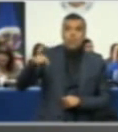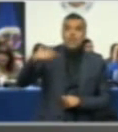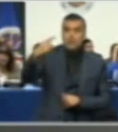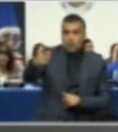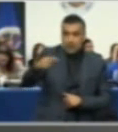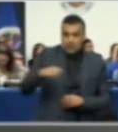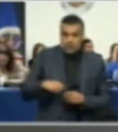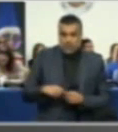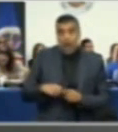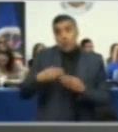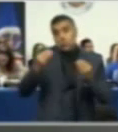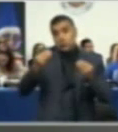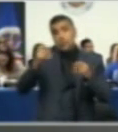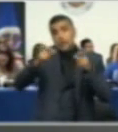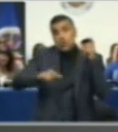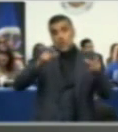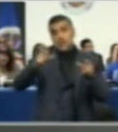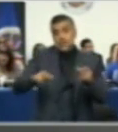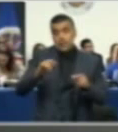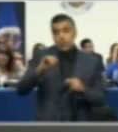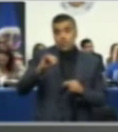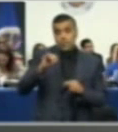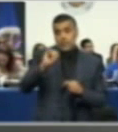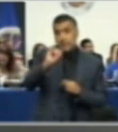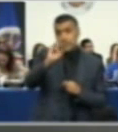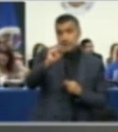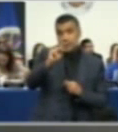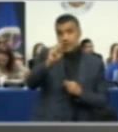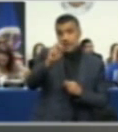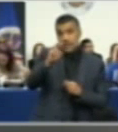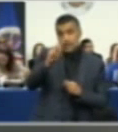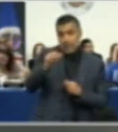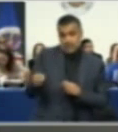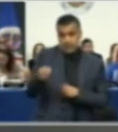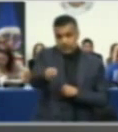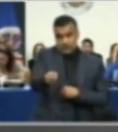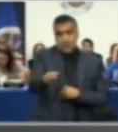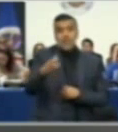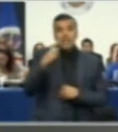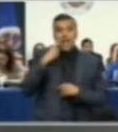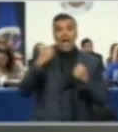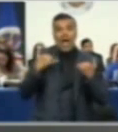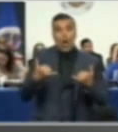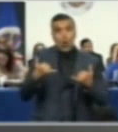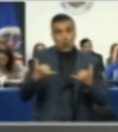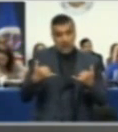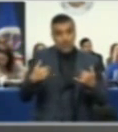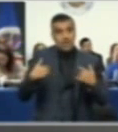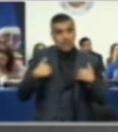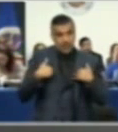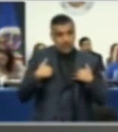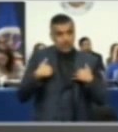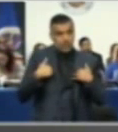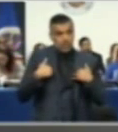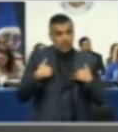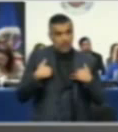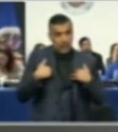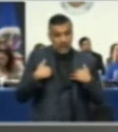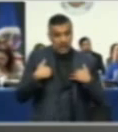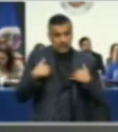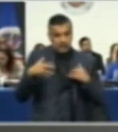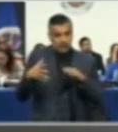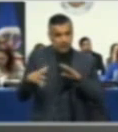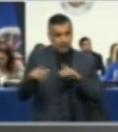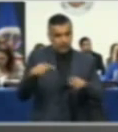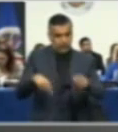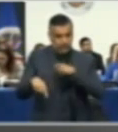o sea, que hay un montón de personas que han sido interdictadas, o sea, amigos de Carla, que ahora quieren resarcir el... ¿no? La